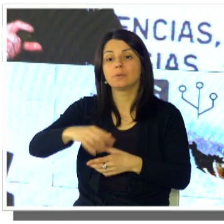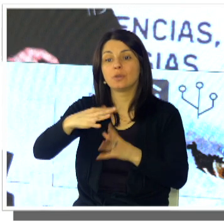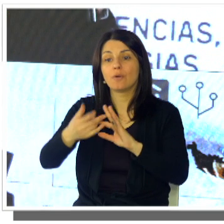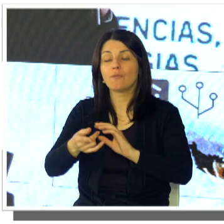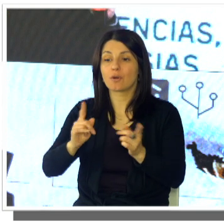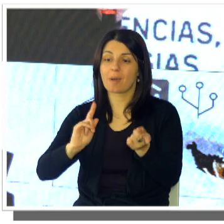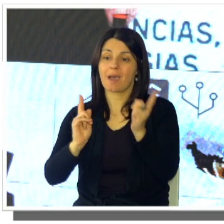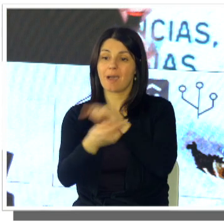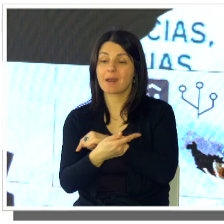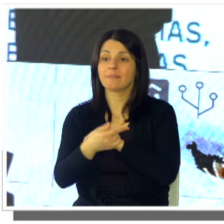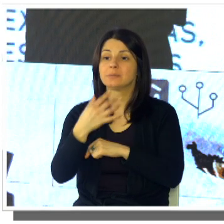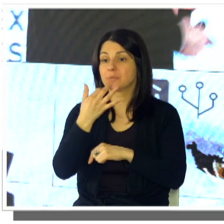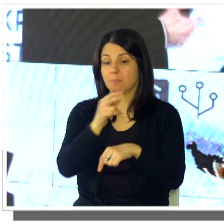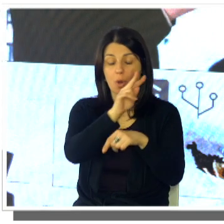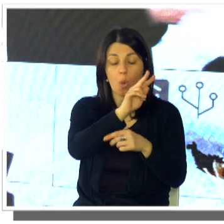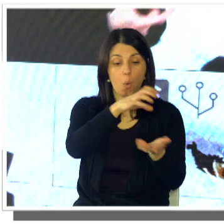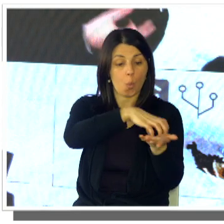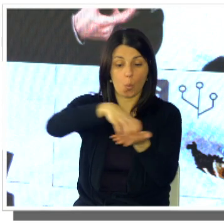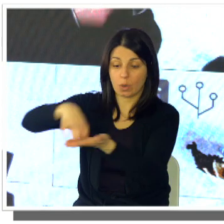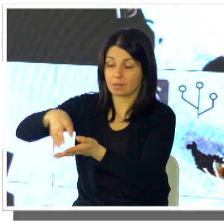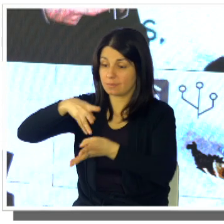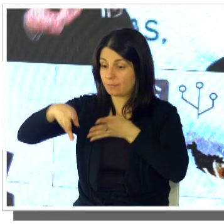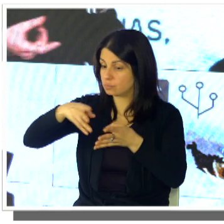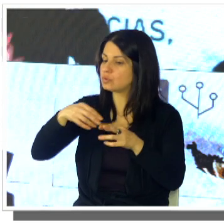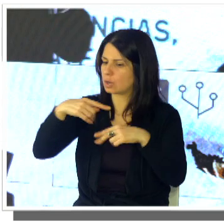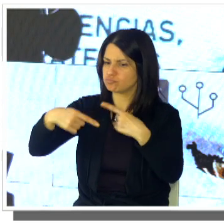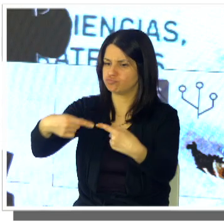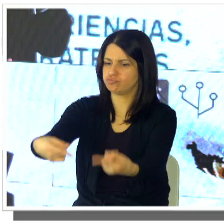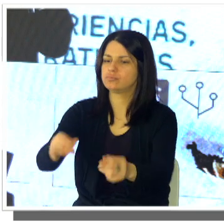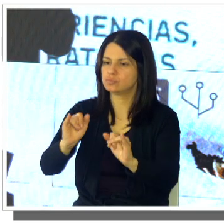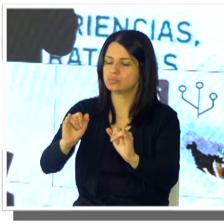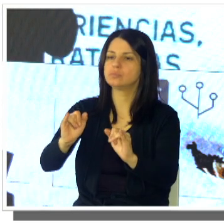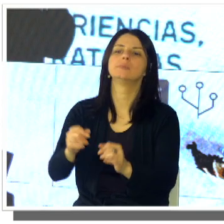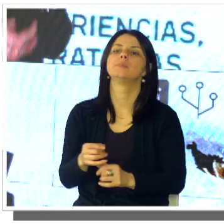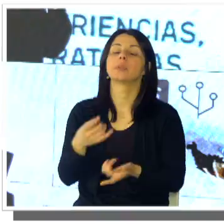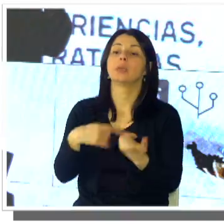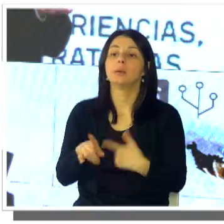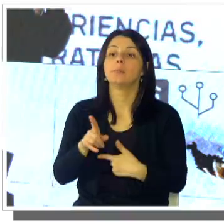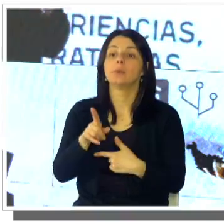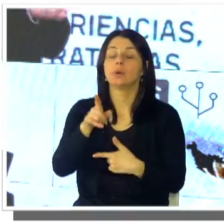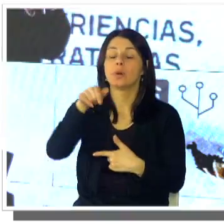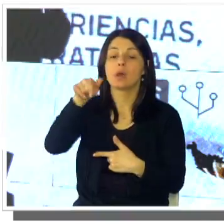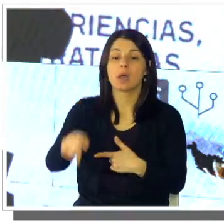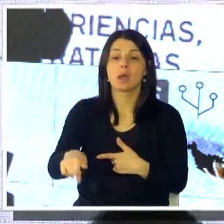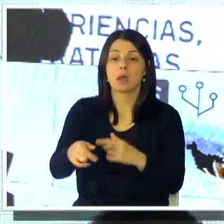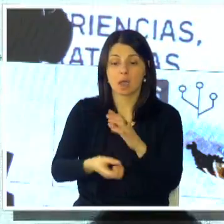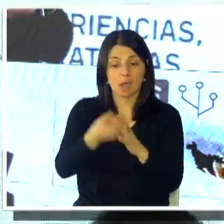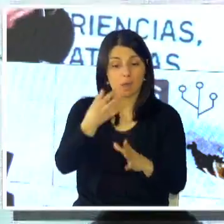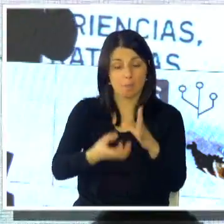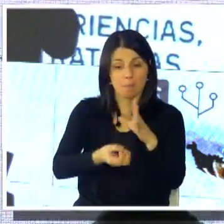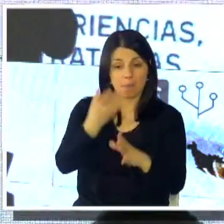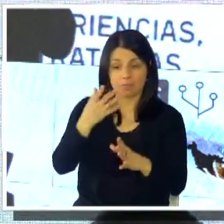transversal. O sea, las unidades funcionales siguen existiendo, obviamente, pero aquí nos aparecen un montón